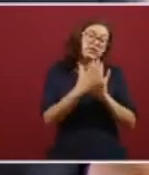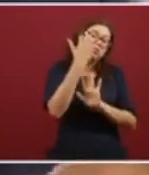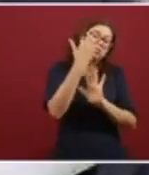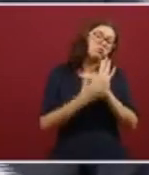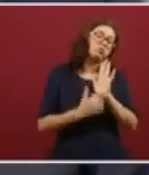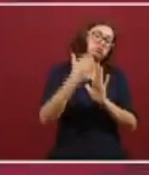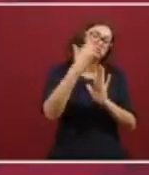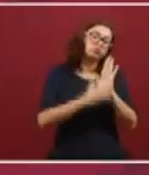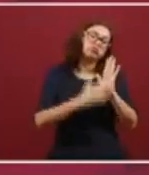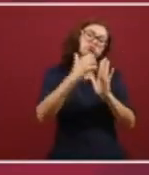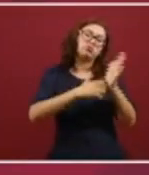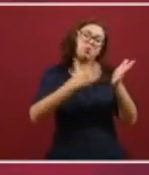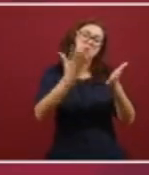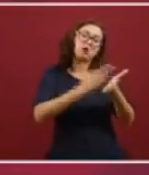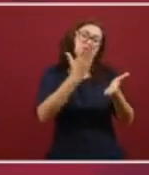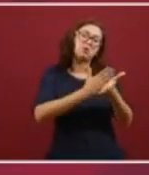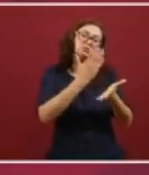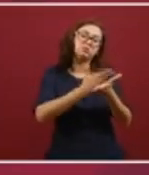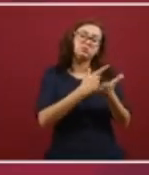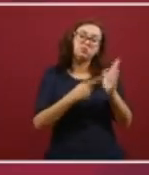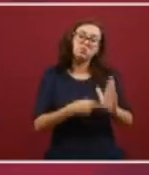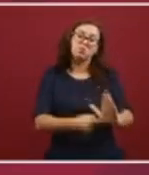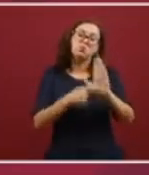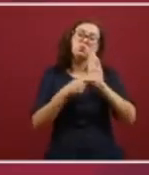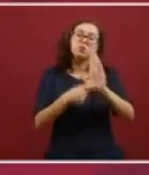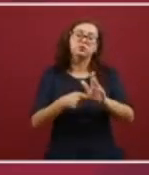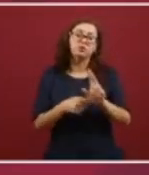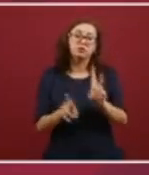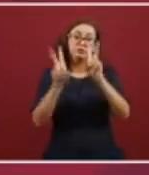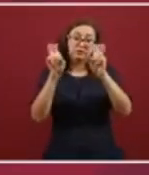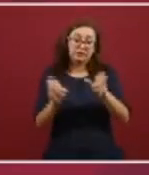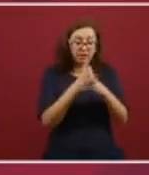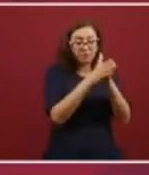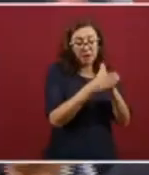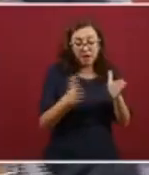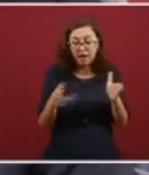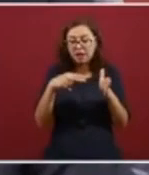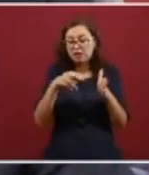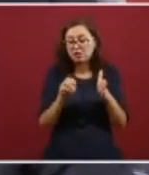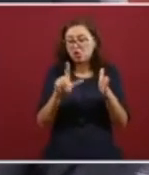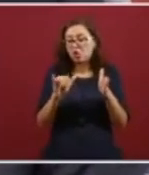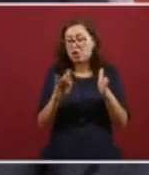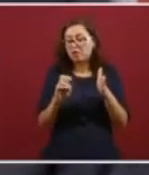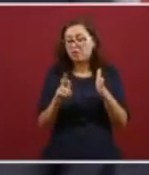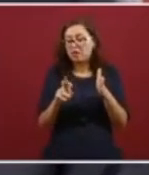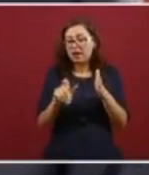demuestro que la política neoliberal actual está calcada